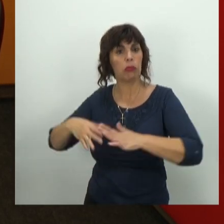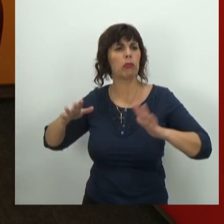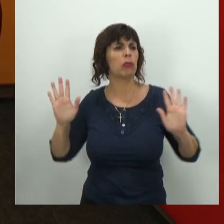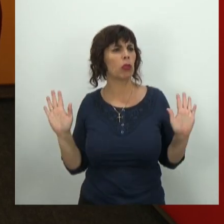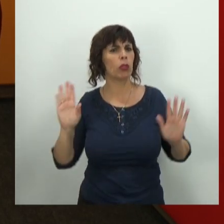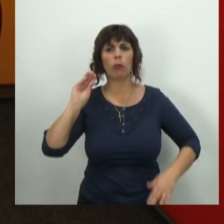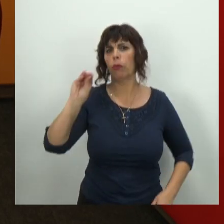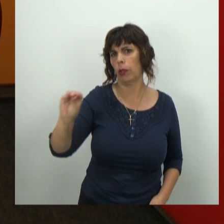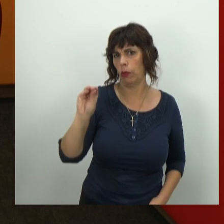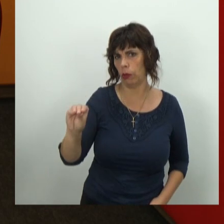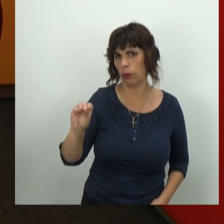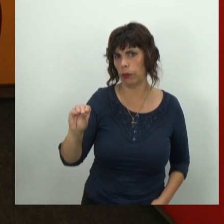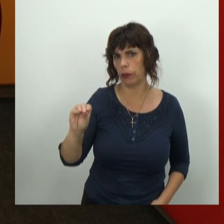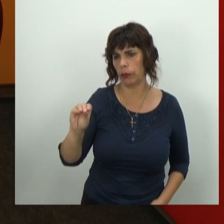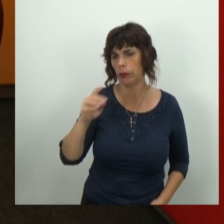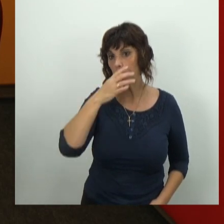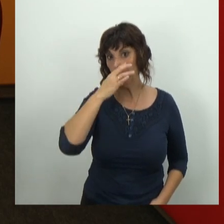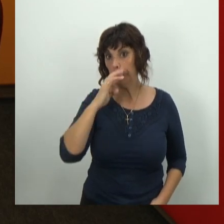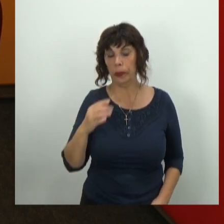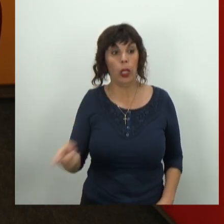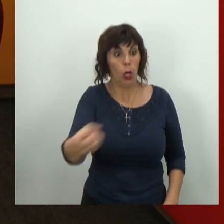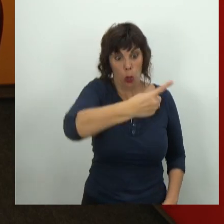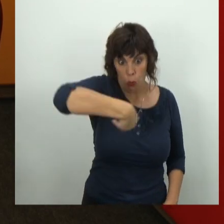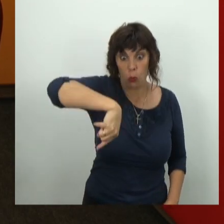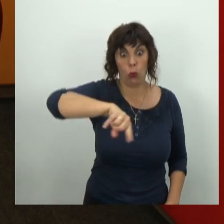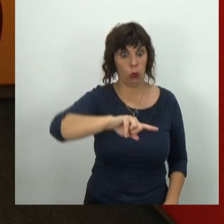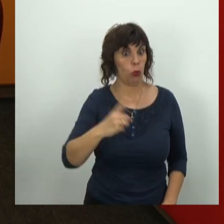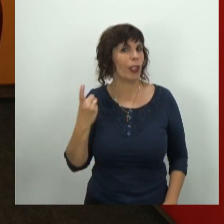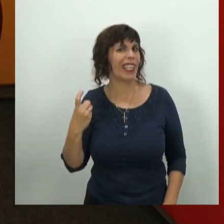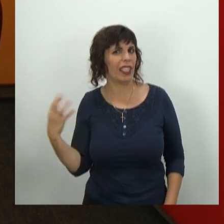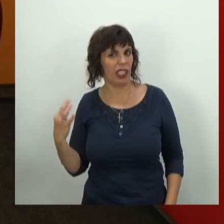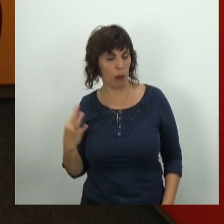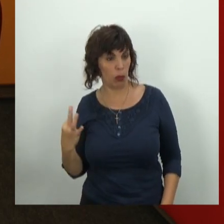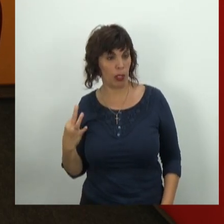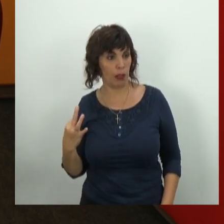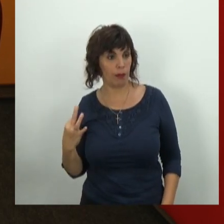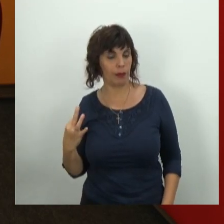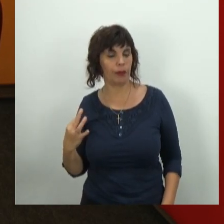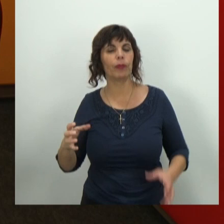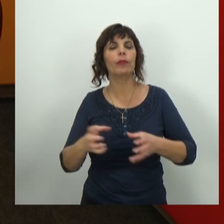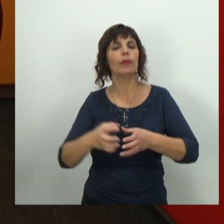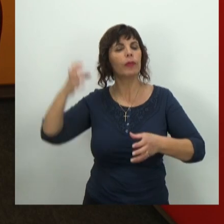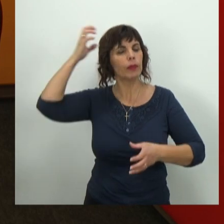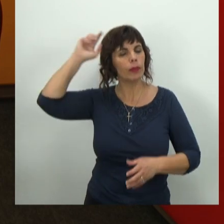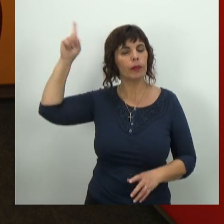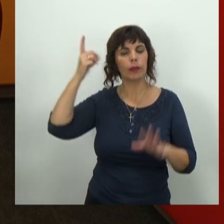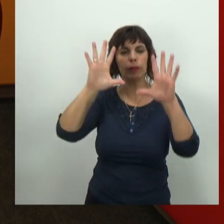Entonces, pienso que es necesario que nosotros aprendamos sobre el reino de Dios.